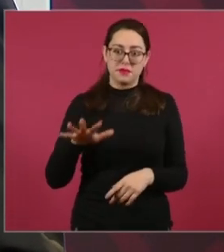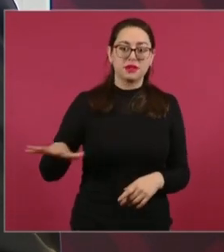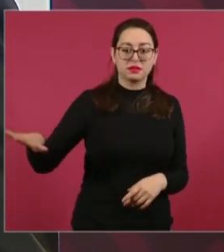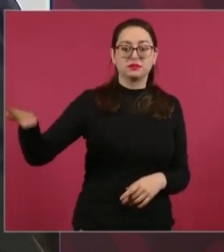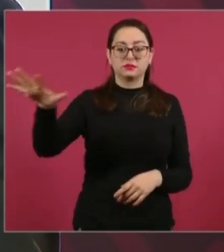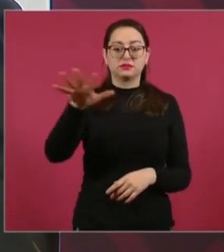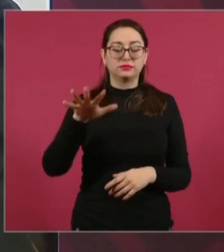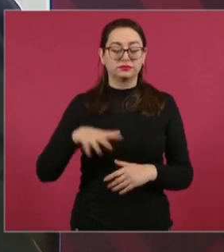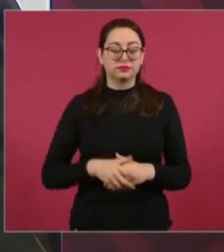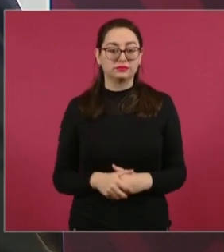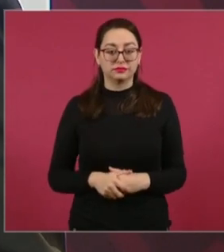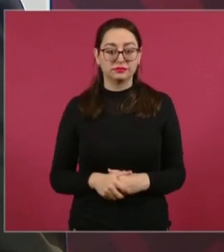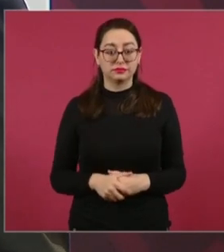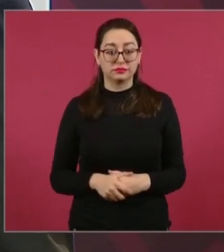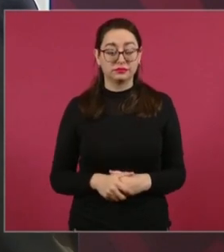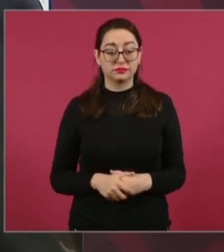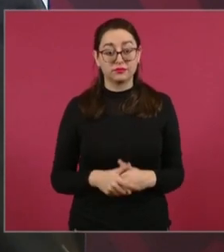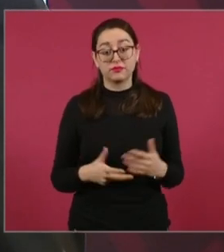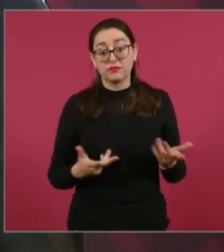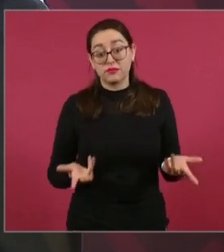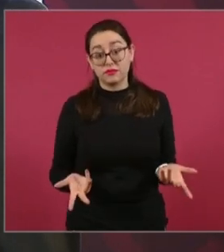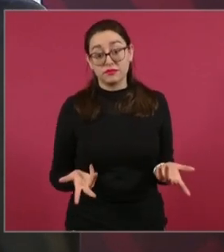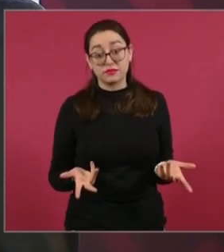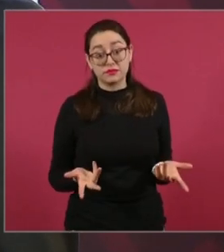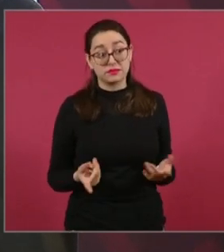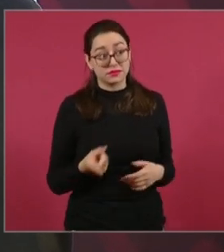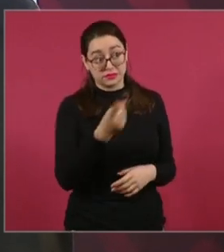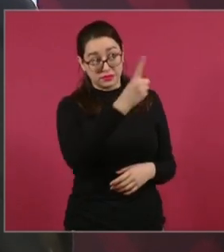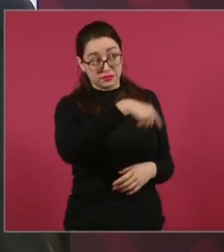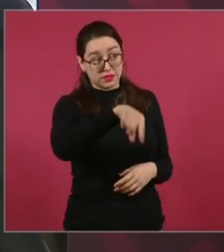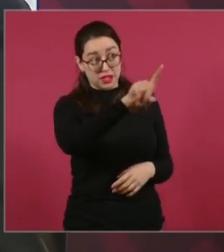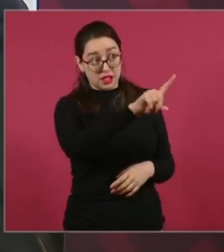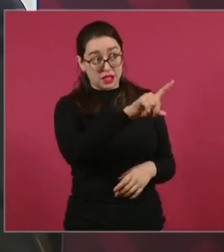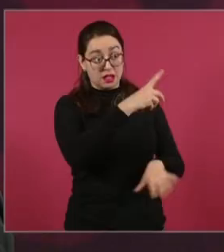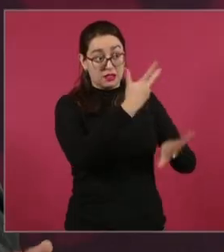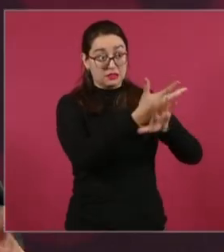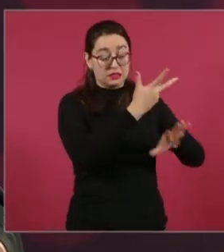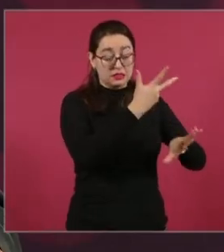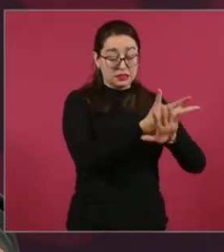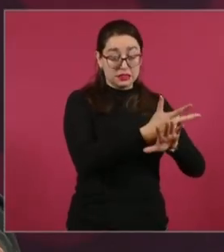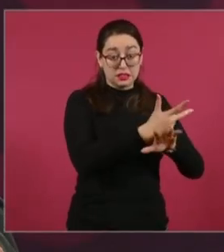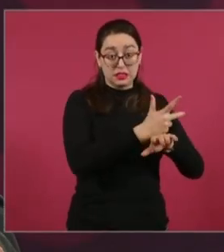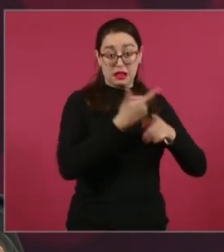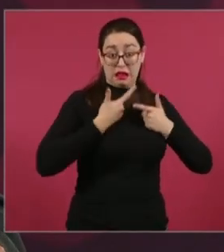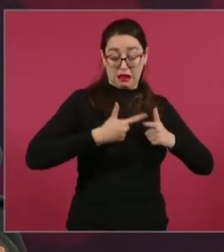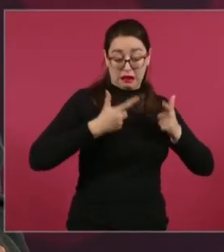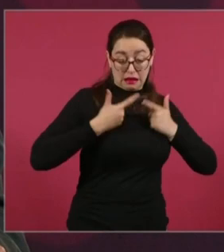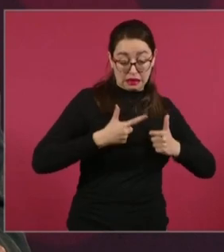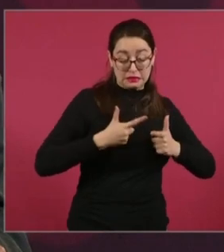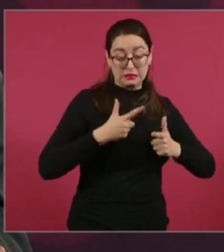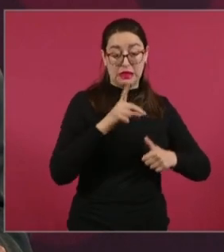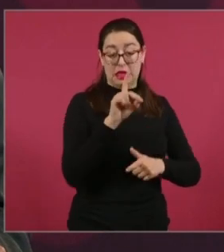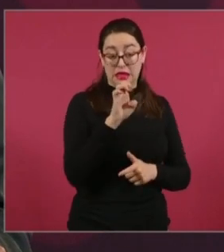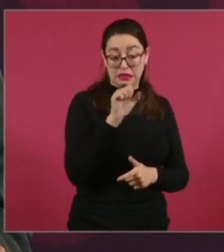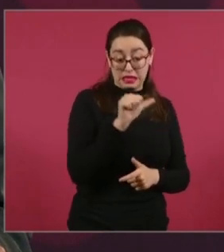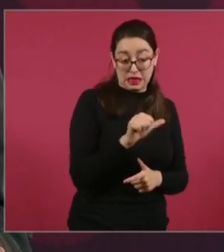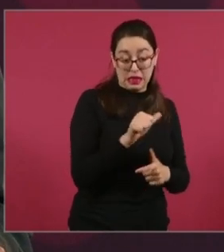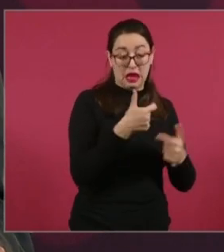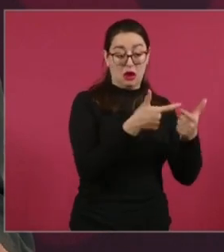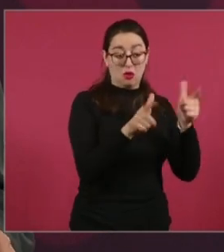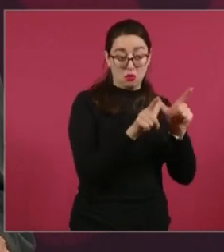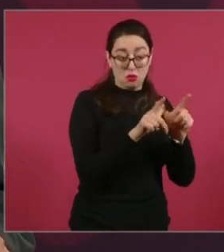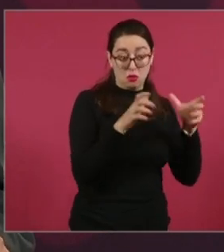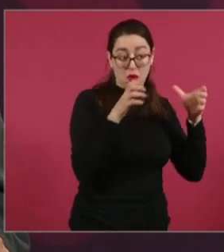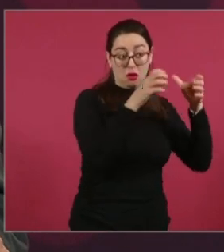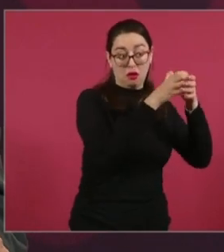No mandan los extranjeros ni mandan los grupos